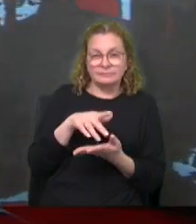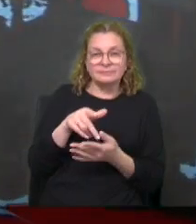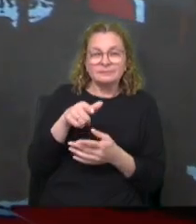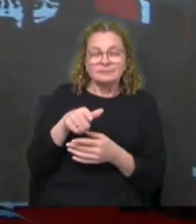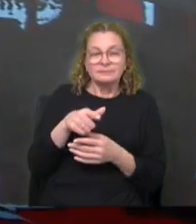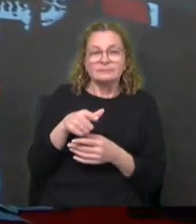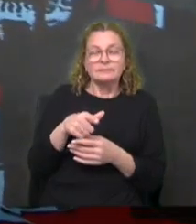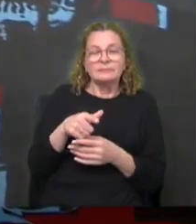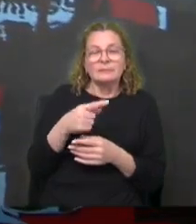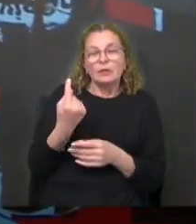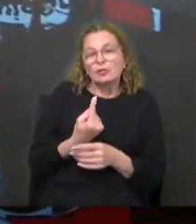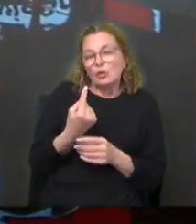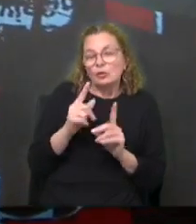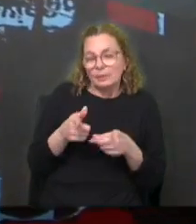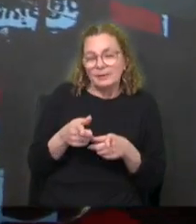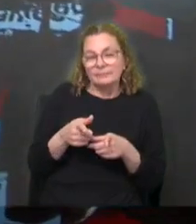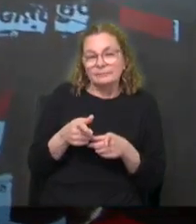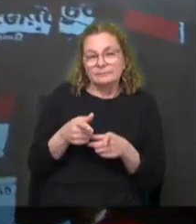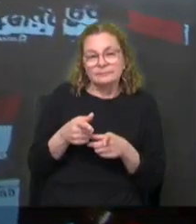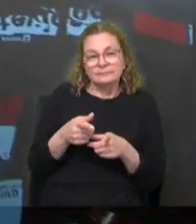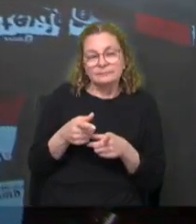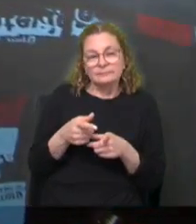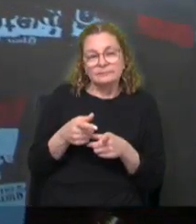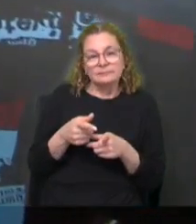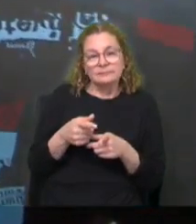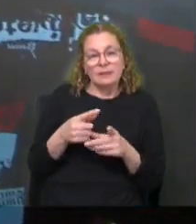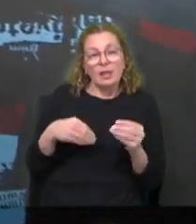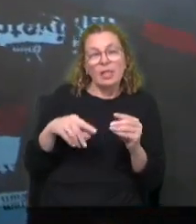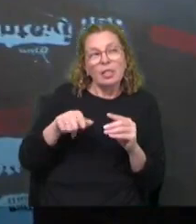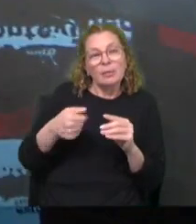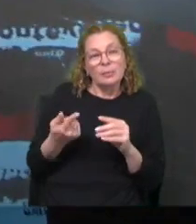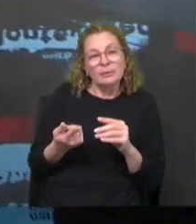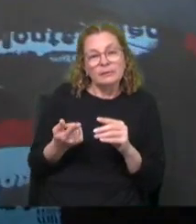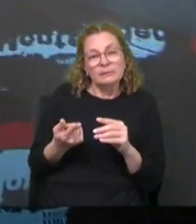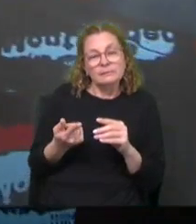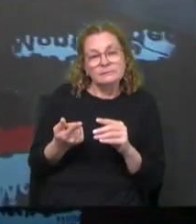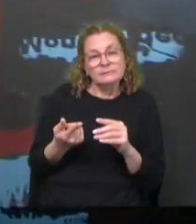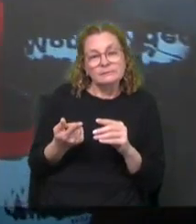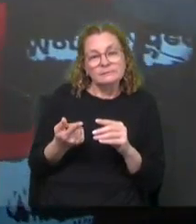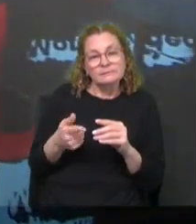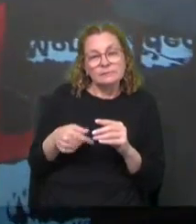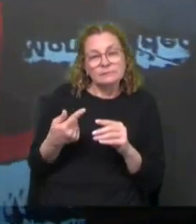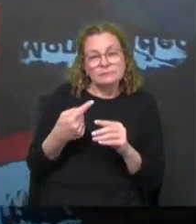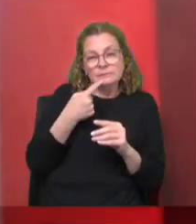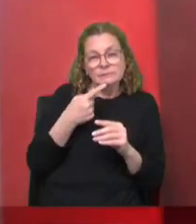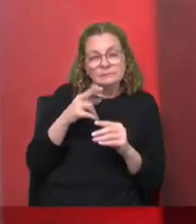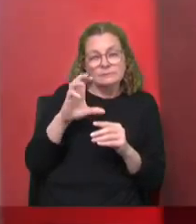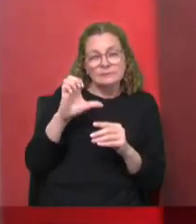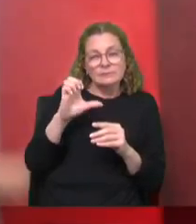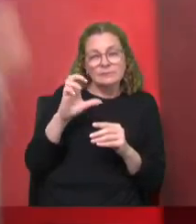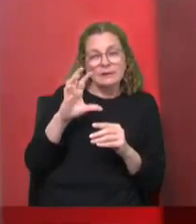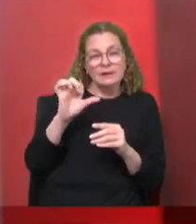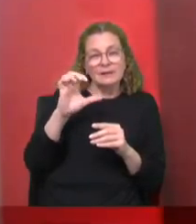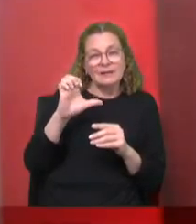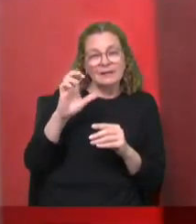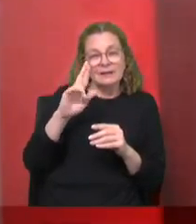Nico Peruso va a ser sobre historieta. Claro. Este, y después, y otro que destacaría es Serafín. Serafín,